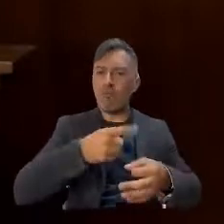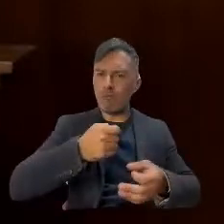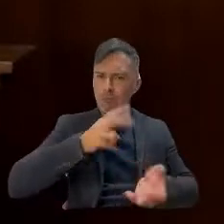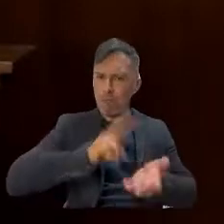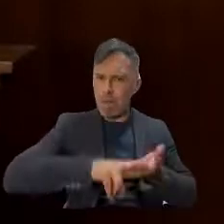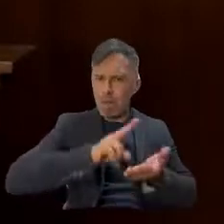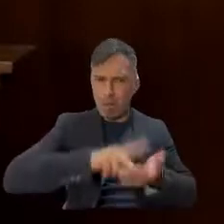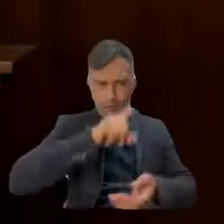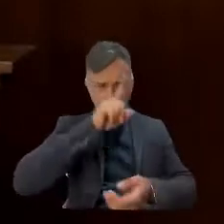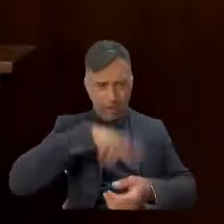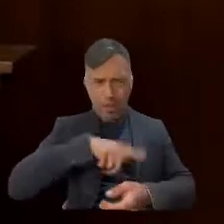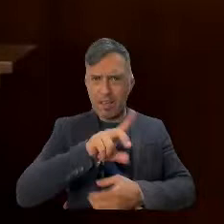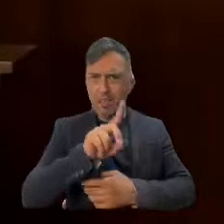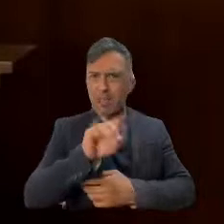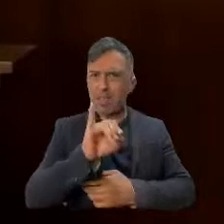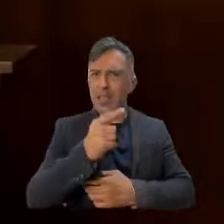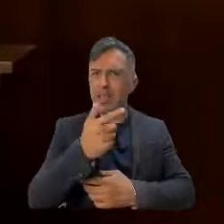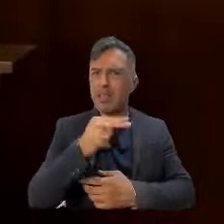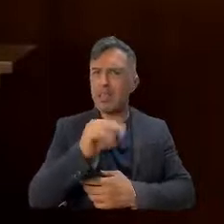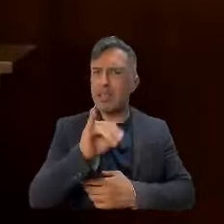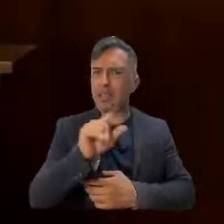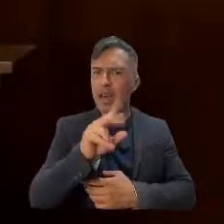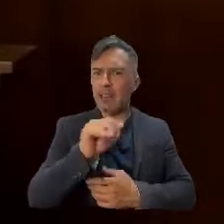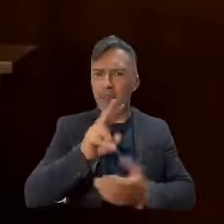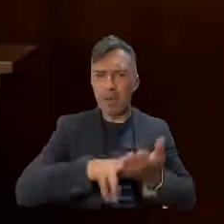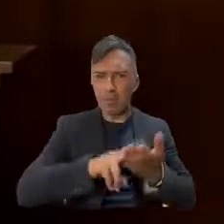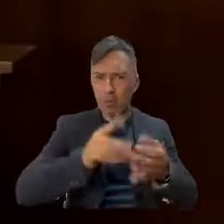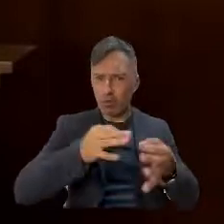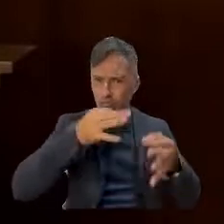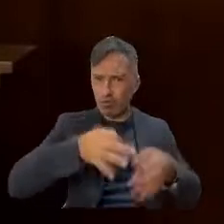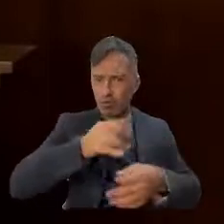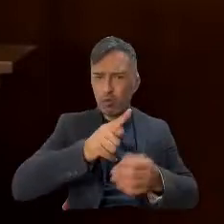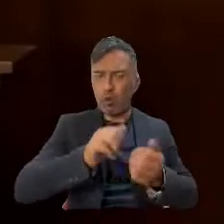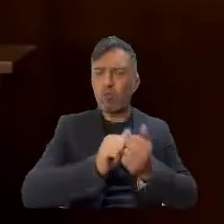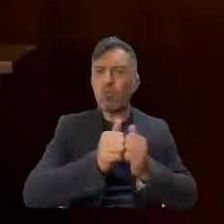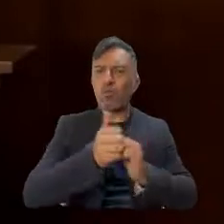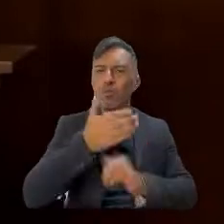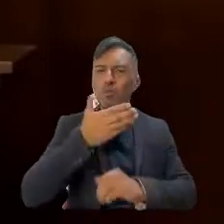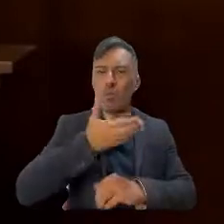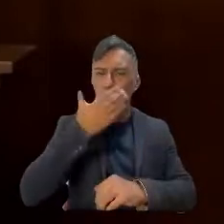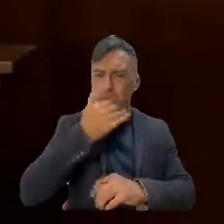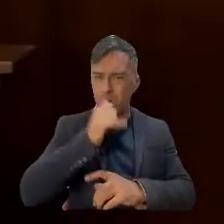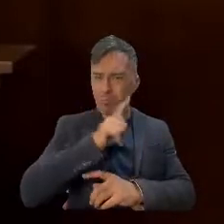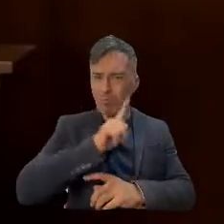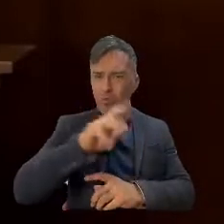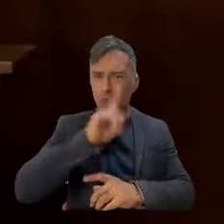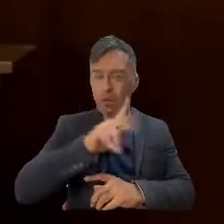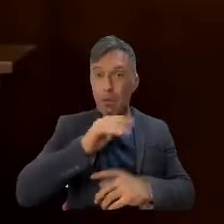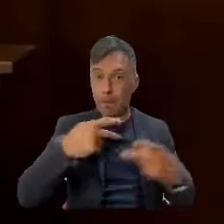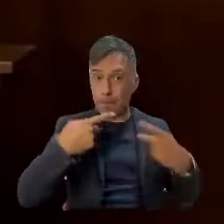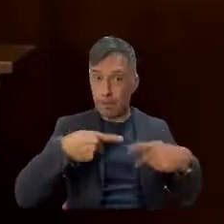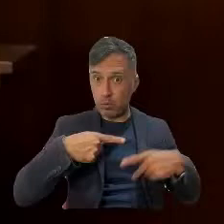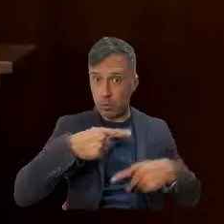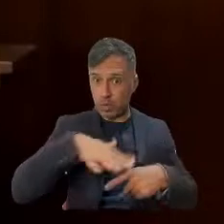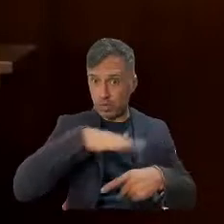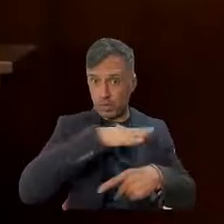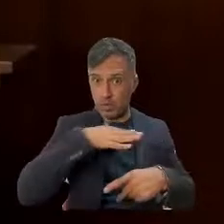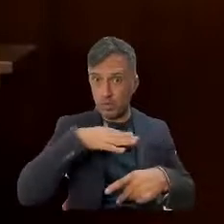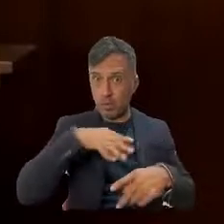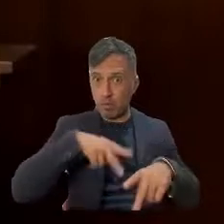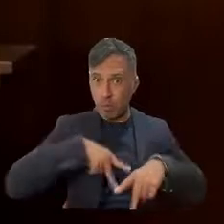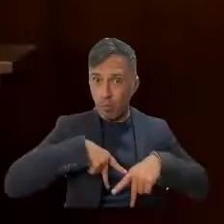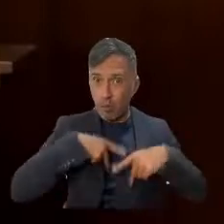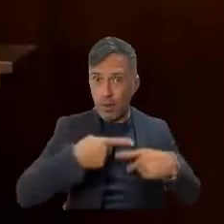todo con las personas que se encuentran en situación de vulnerabilidad. No dejar atrás a